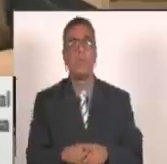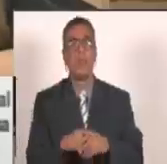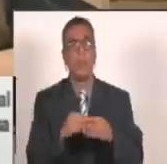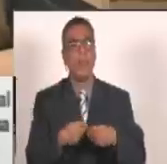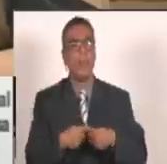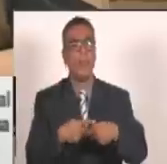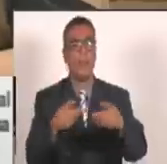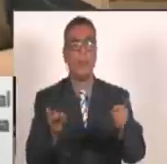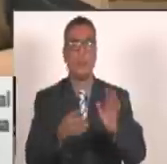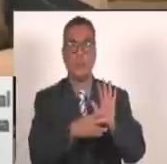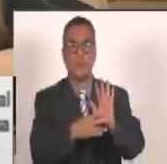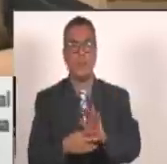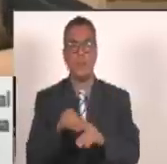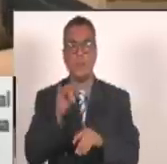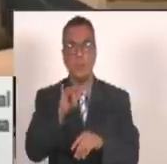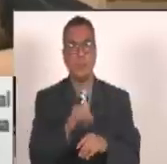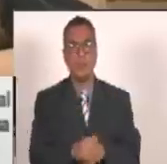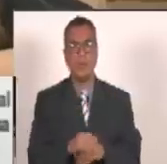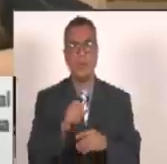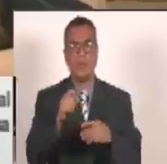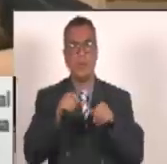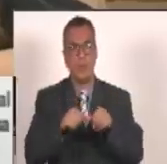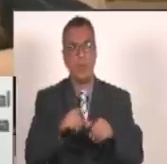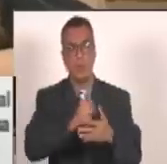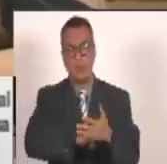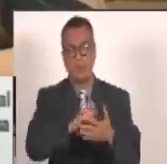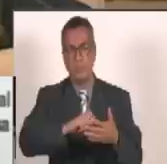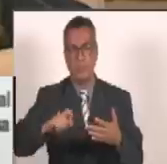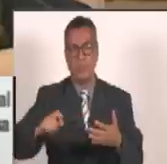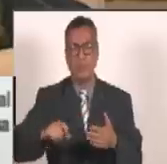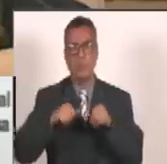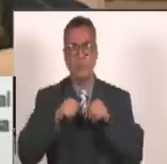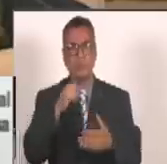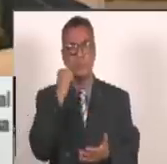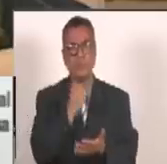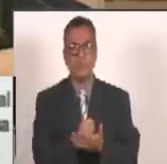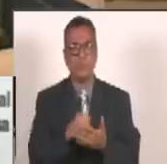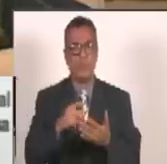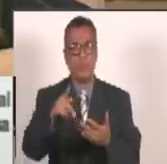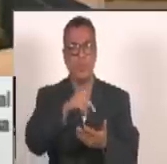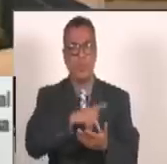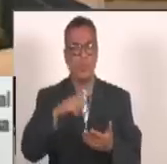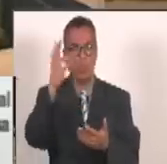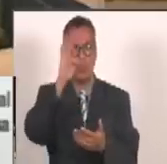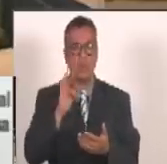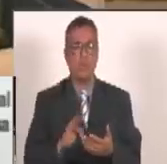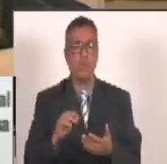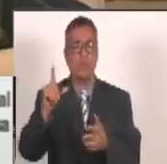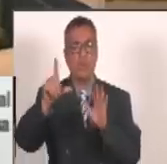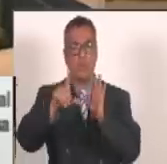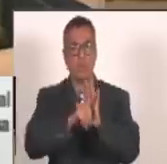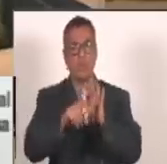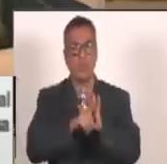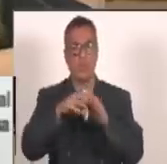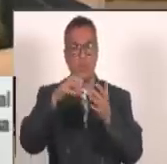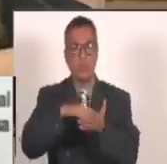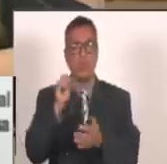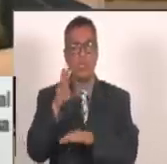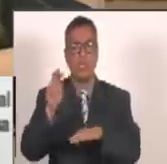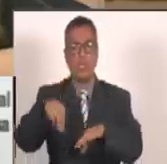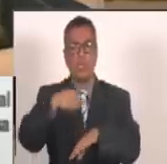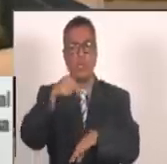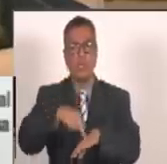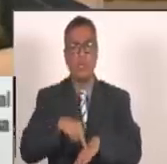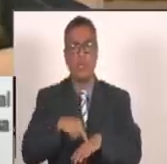y dar máxima difusión del mismo. Dado, firmado y sellado en el Palacio Federal Legislativo, sede de la